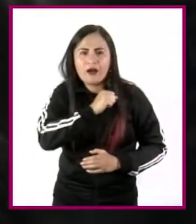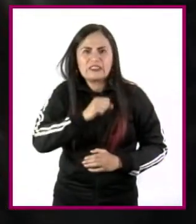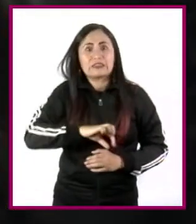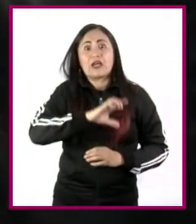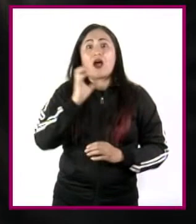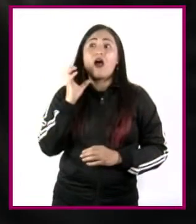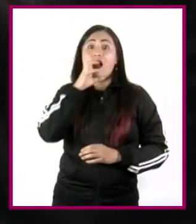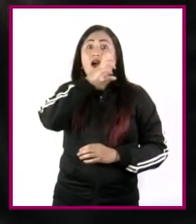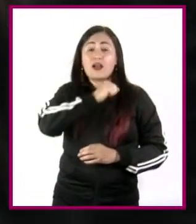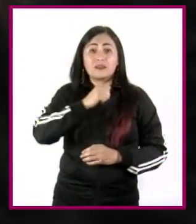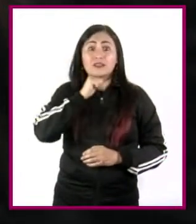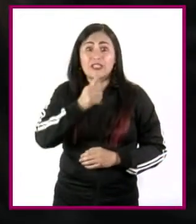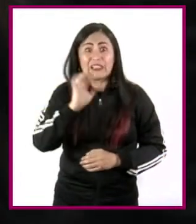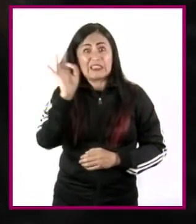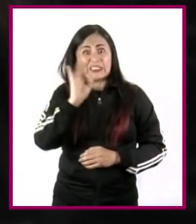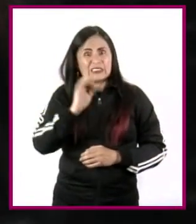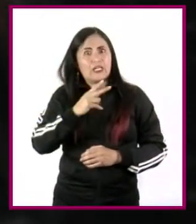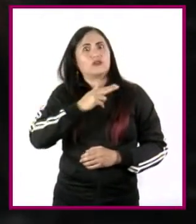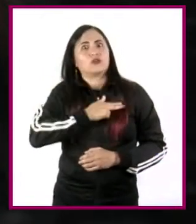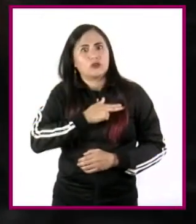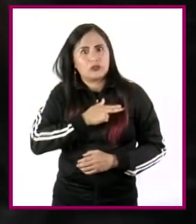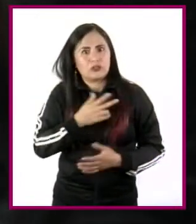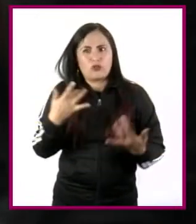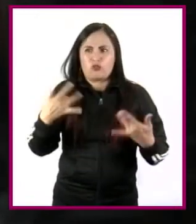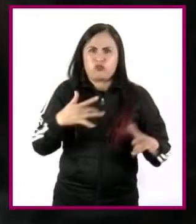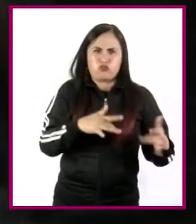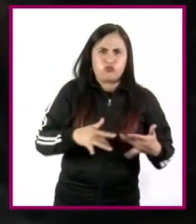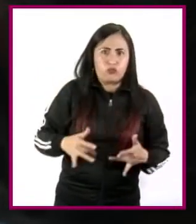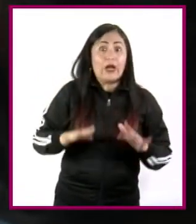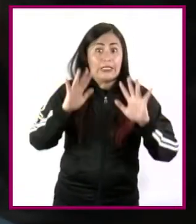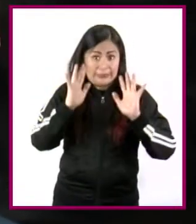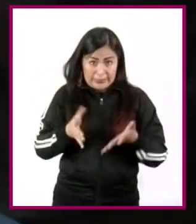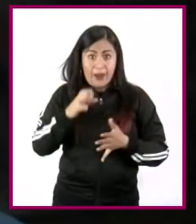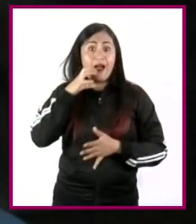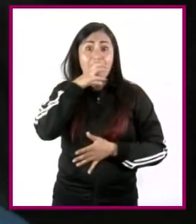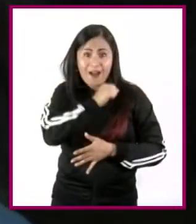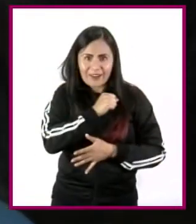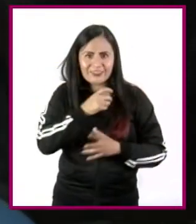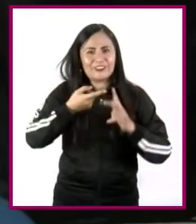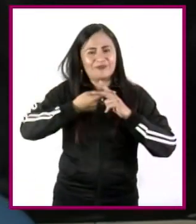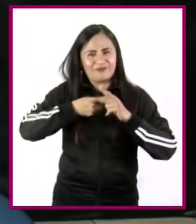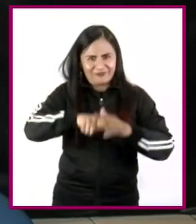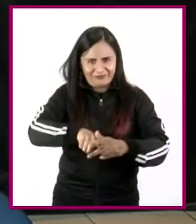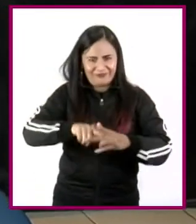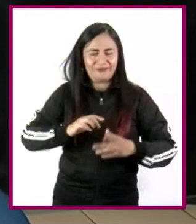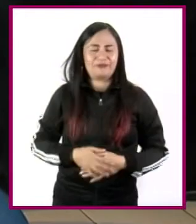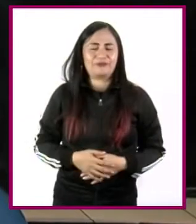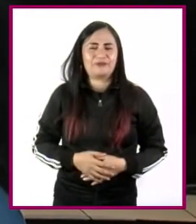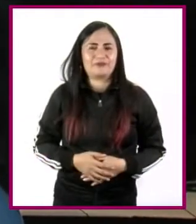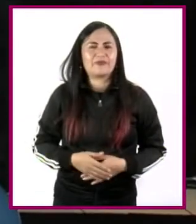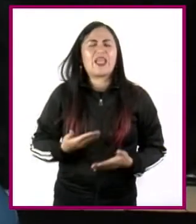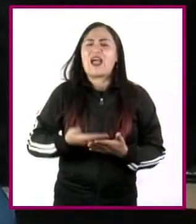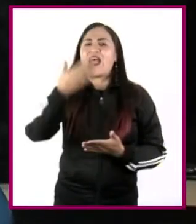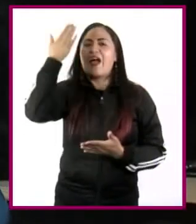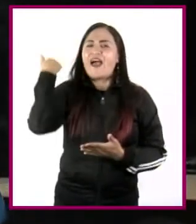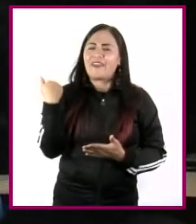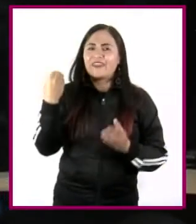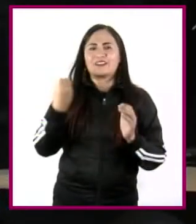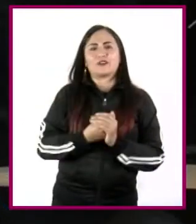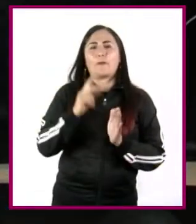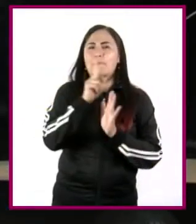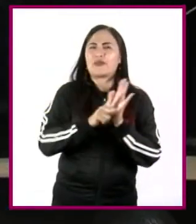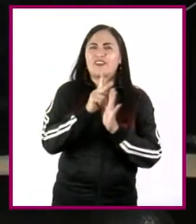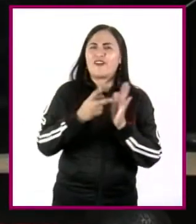la ejecución de nuestro entrenamiento. Ya que calentamos, arrancamos y vamos a retomar qué es lo que vimos en nuestras